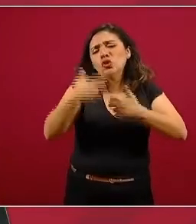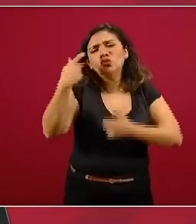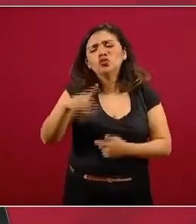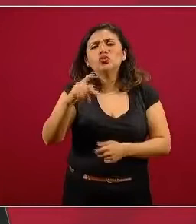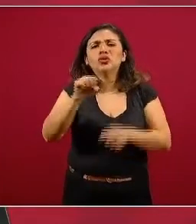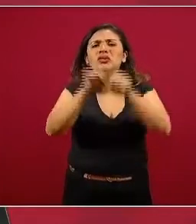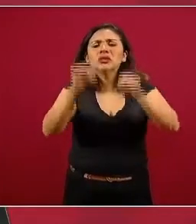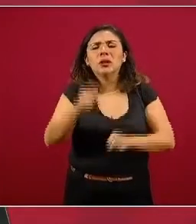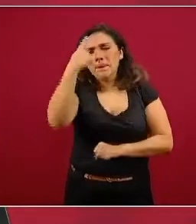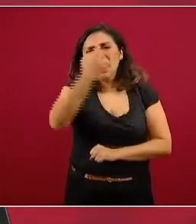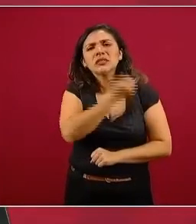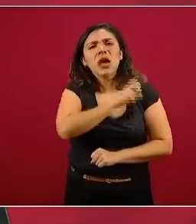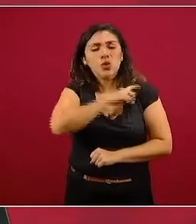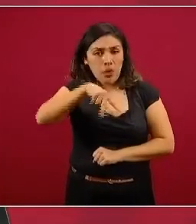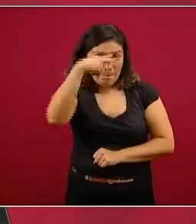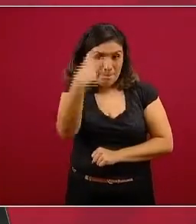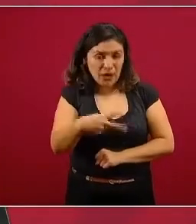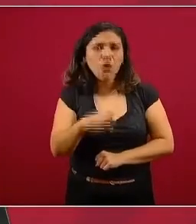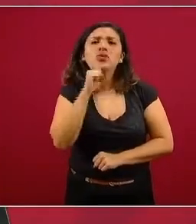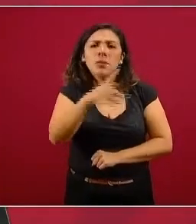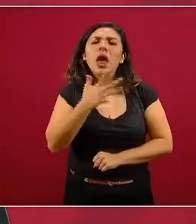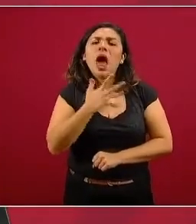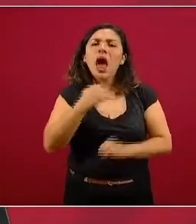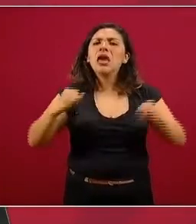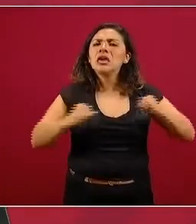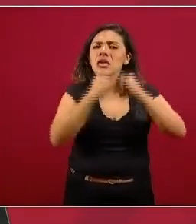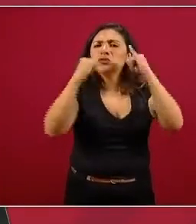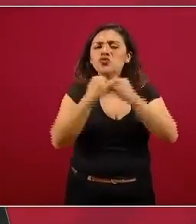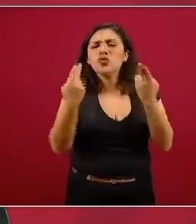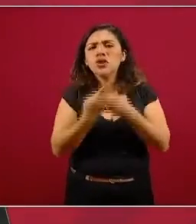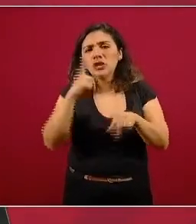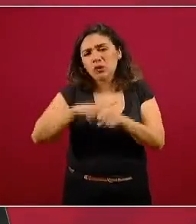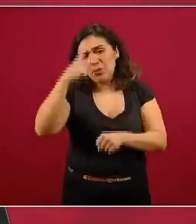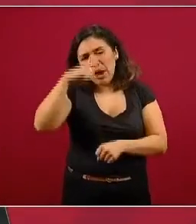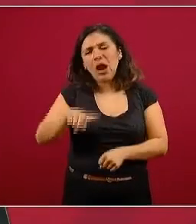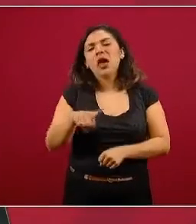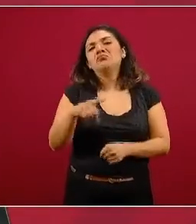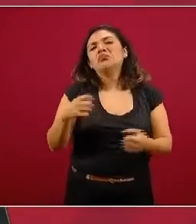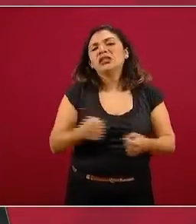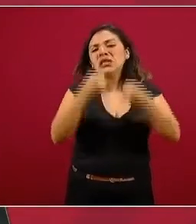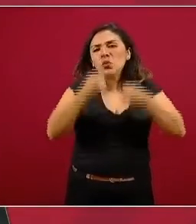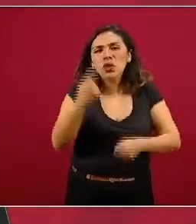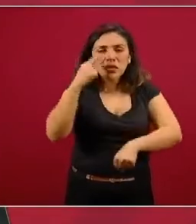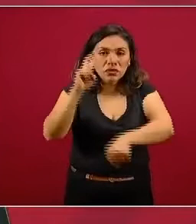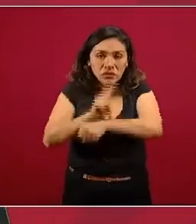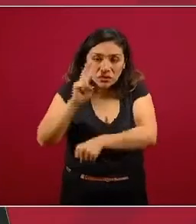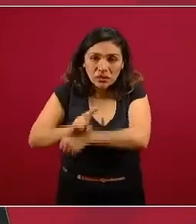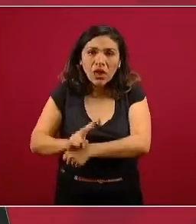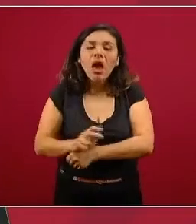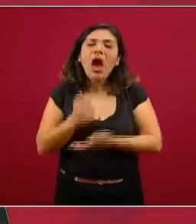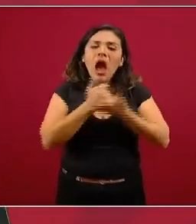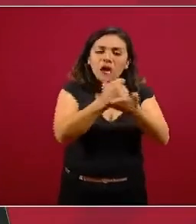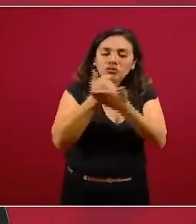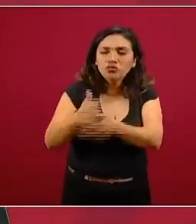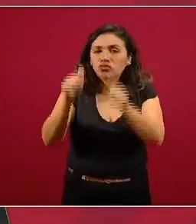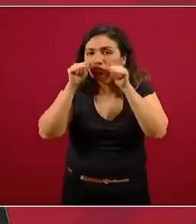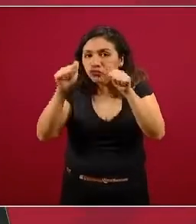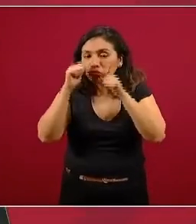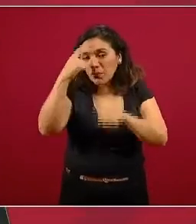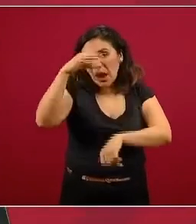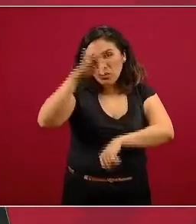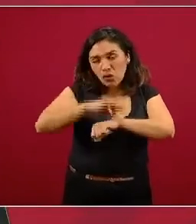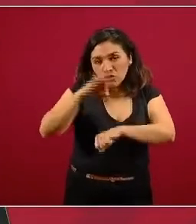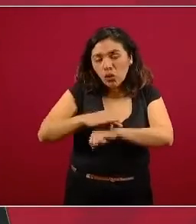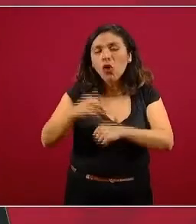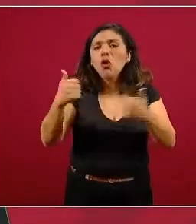México. Además de que hay instituciones nacionales de seguridad social, asistencia o atención médica